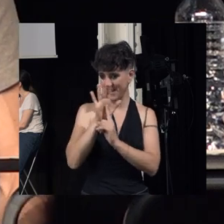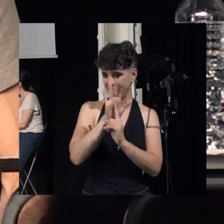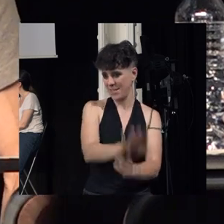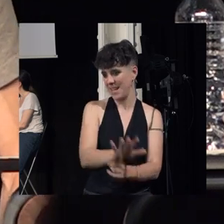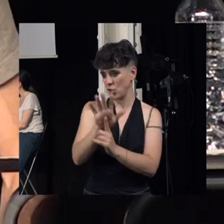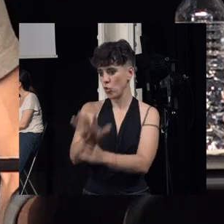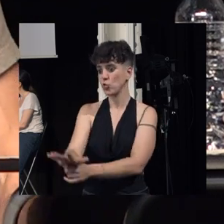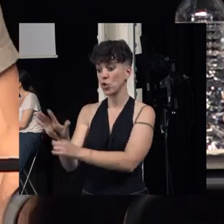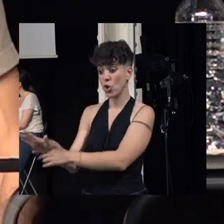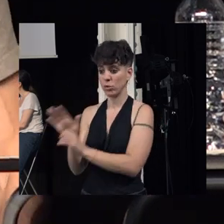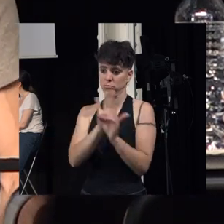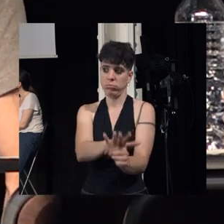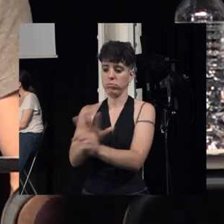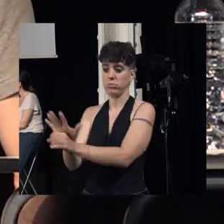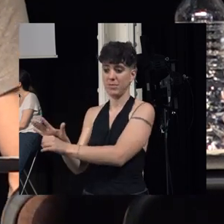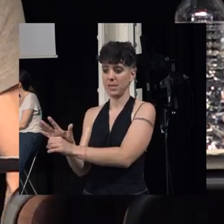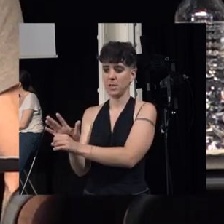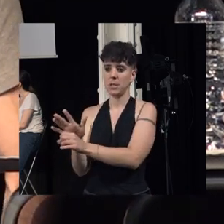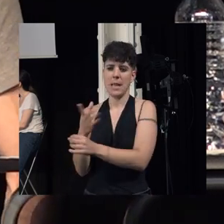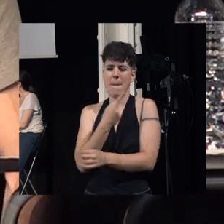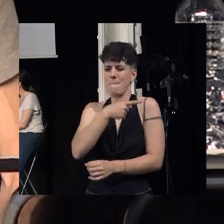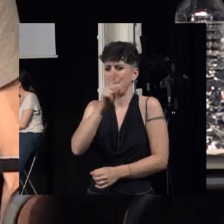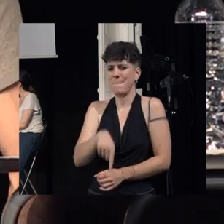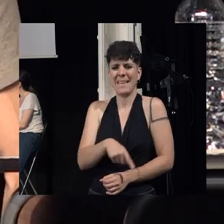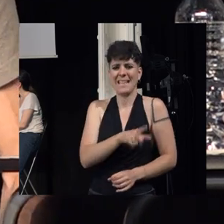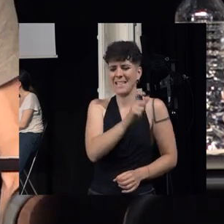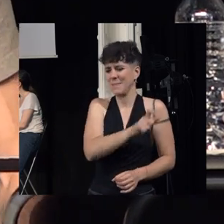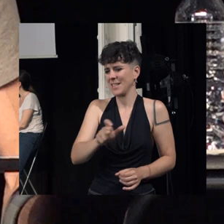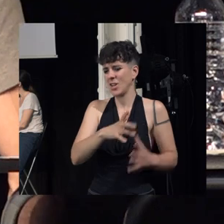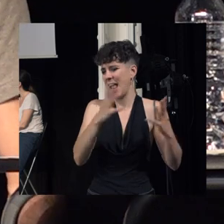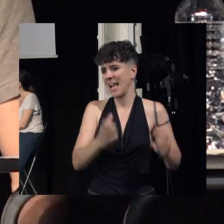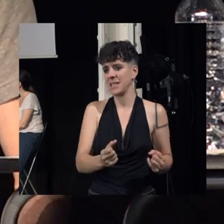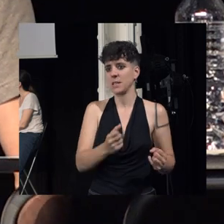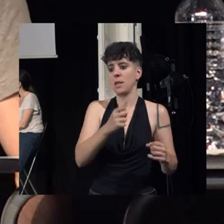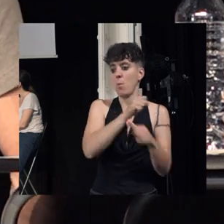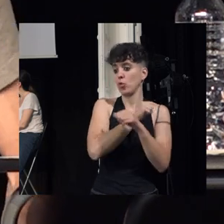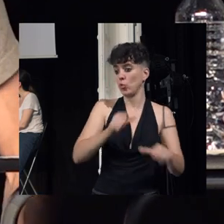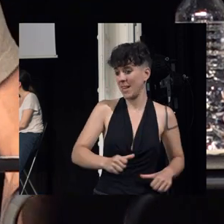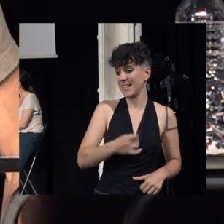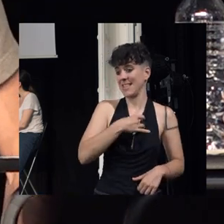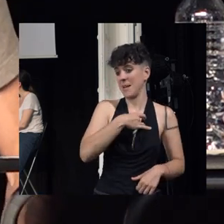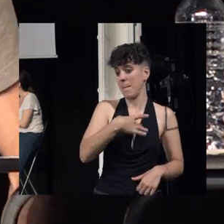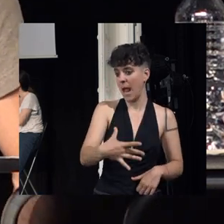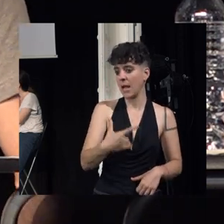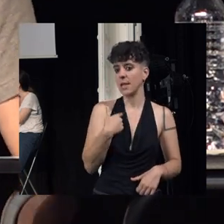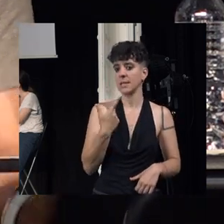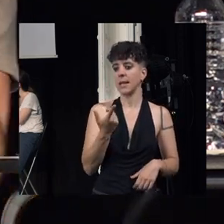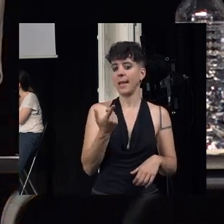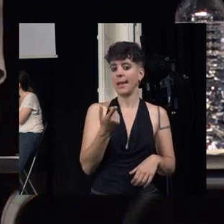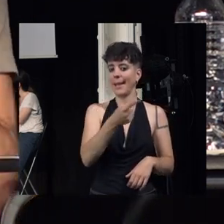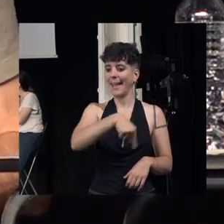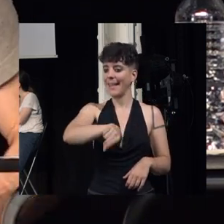había miles de personas portuguesas, blancas, a quien nadie cuestiona